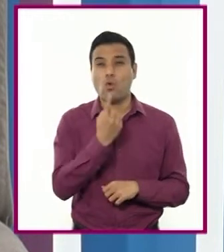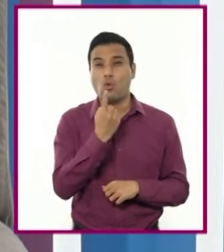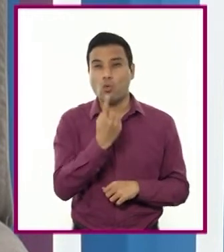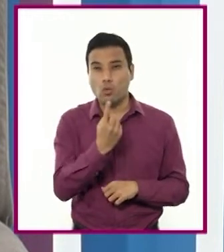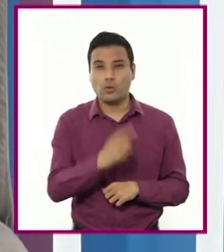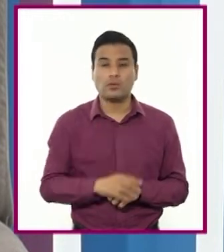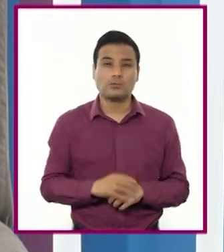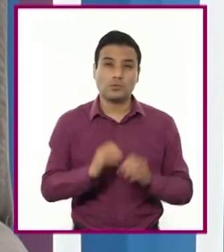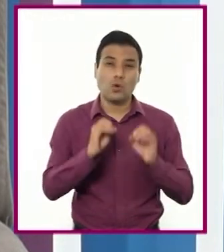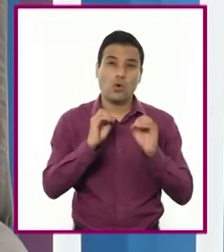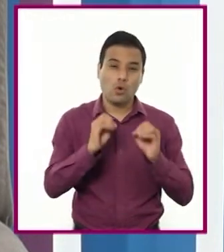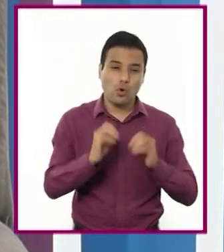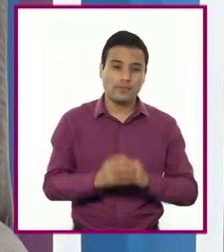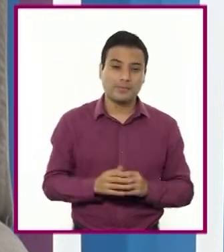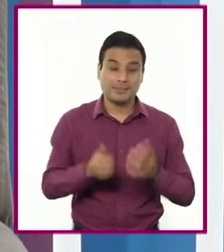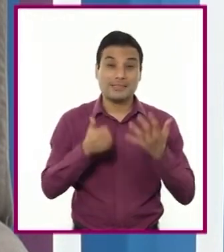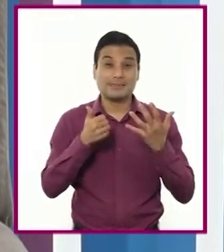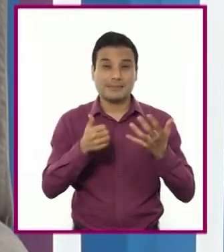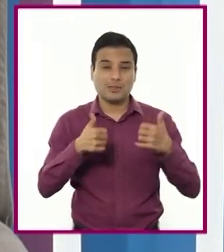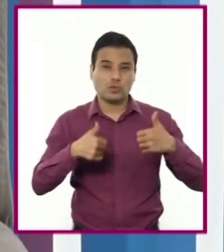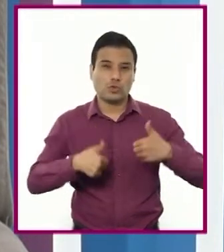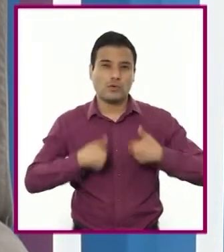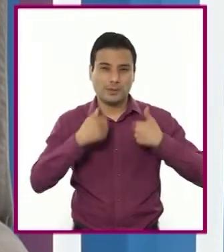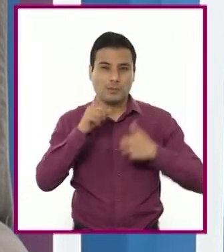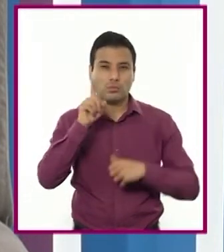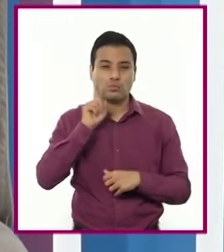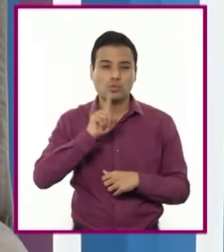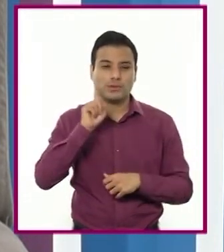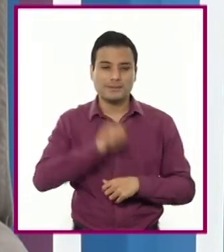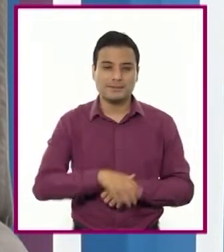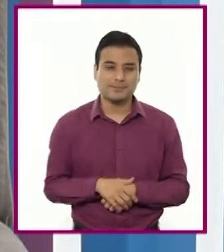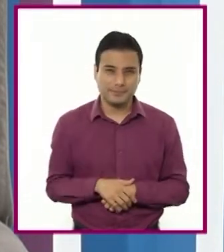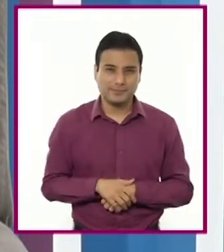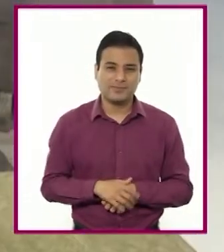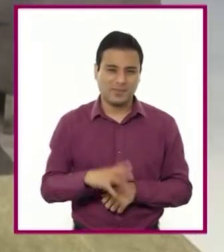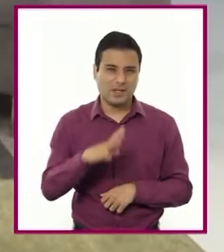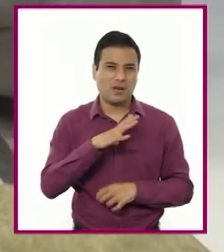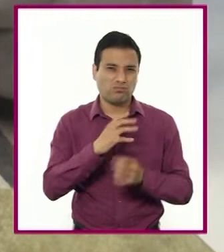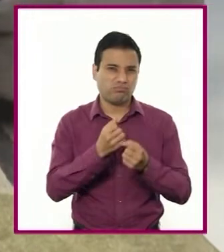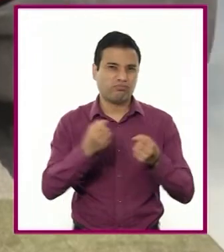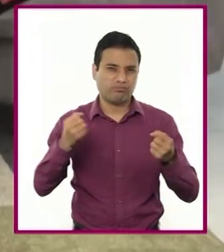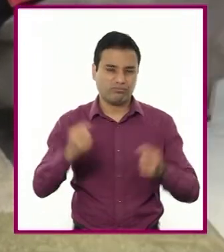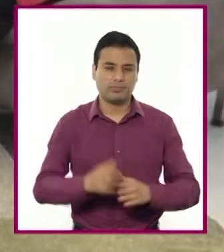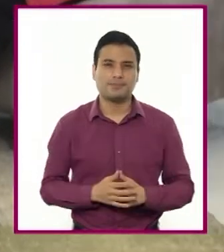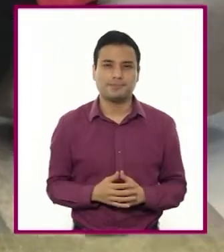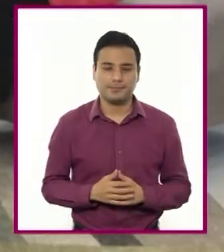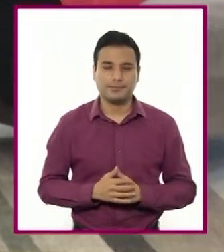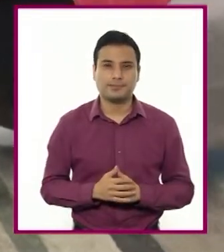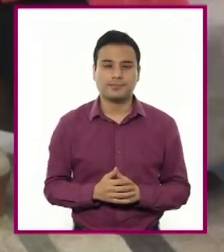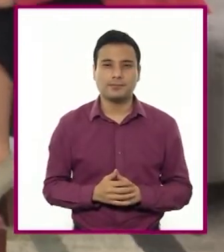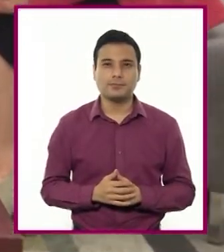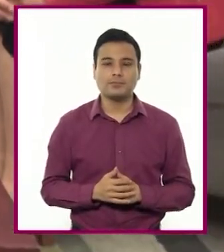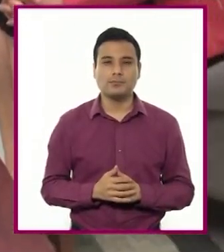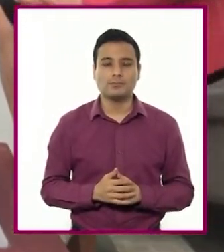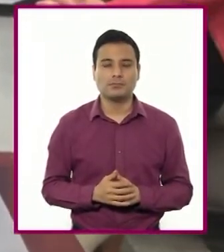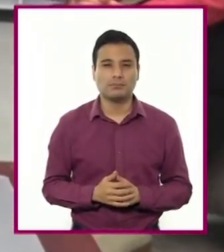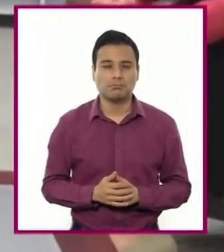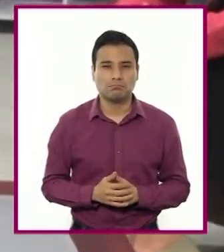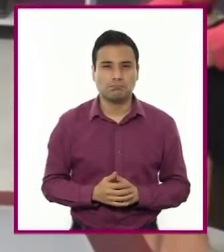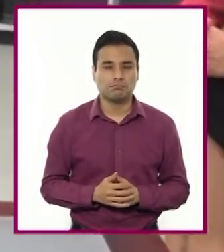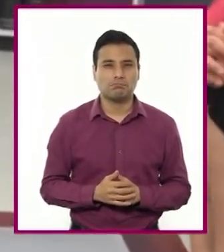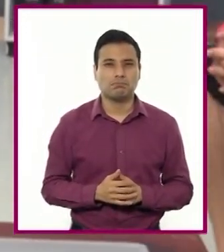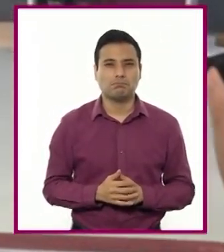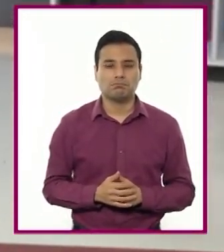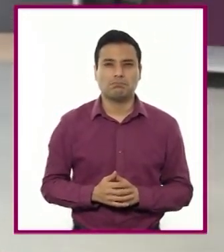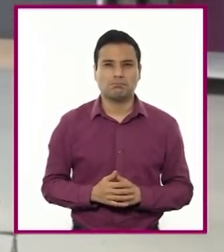de cada 6 adolescentes de 10 a 19 años tenía sobrepeso. ¿Cuáles son las circunstancias por las